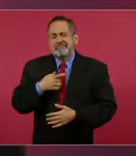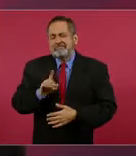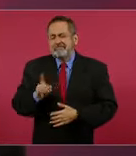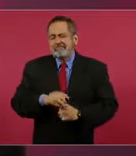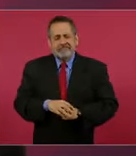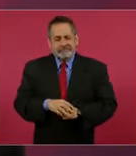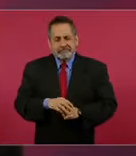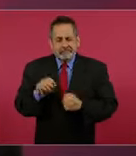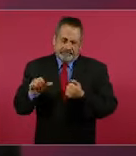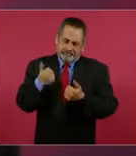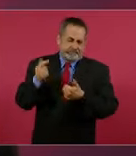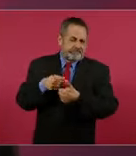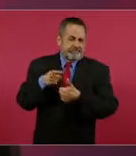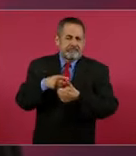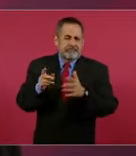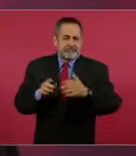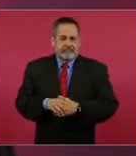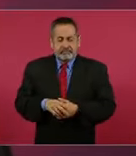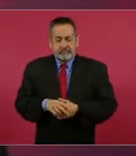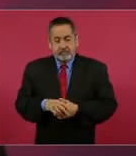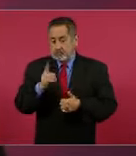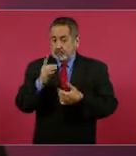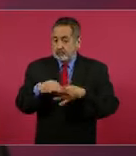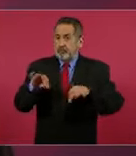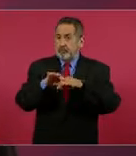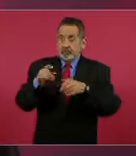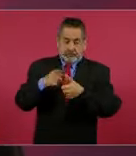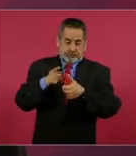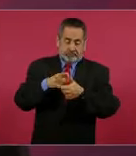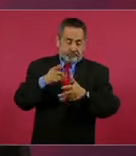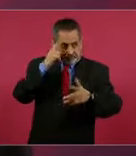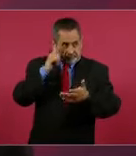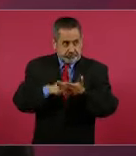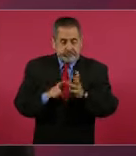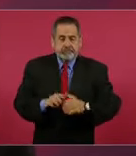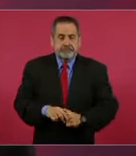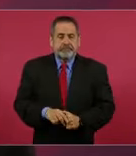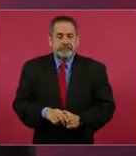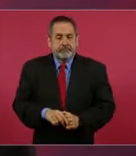Otro elemento, yo creo que es muy importante,